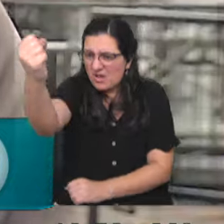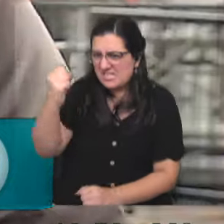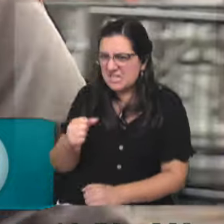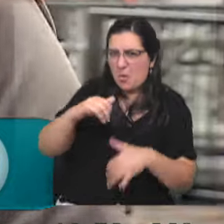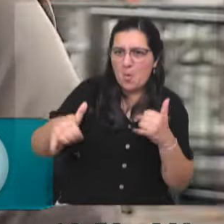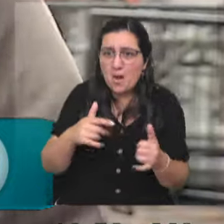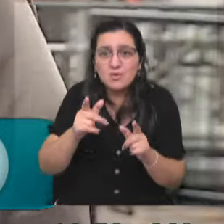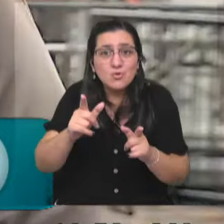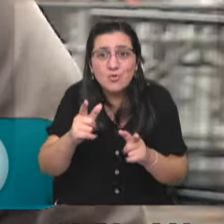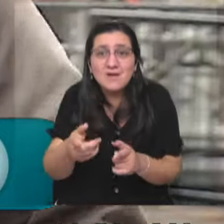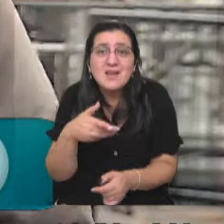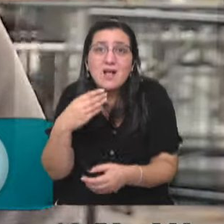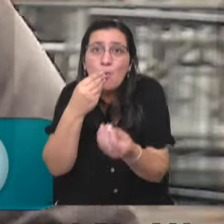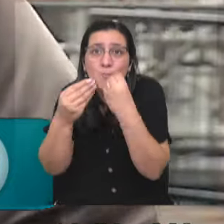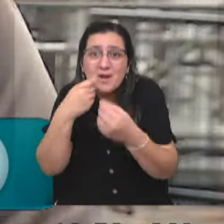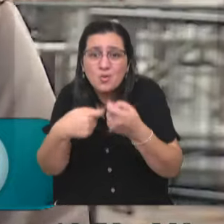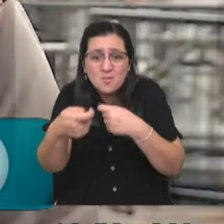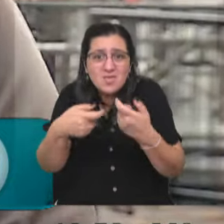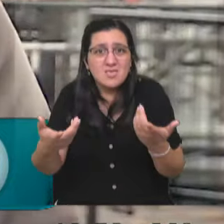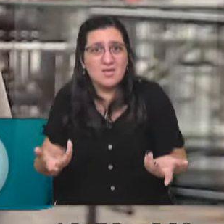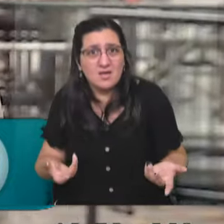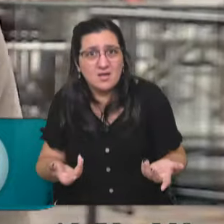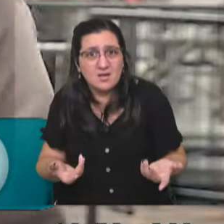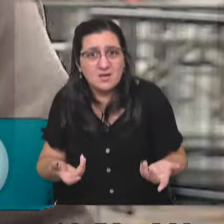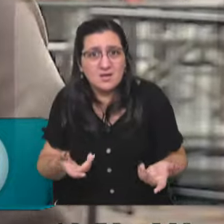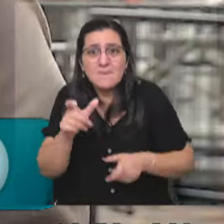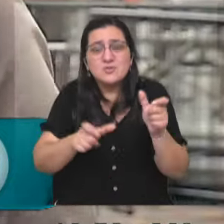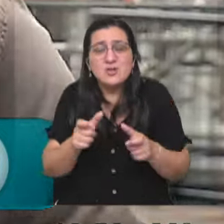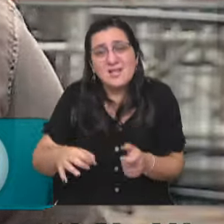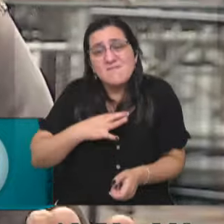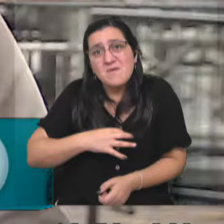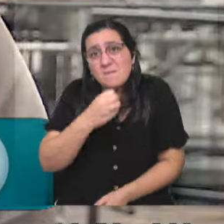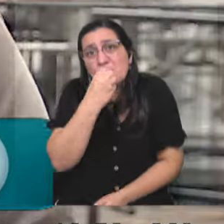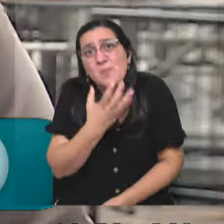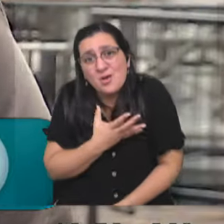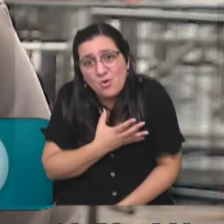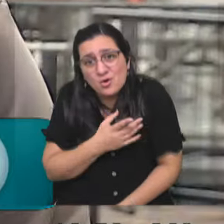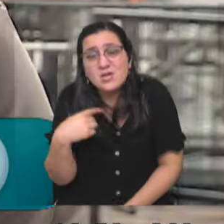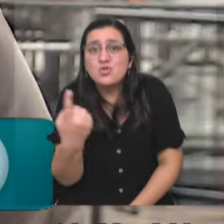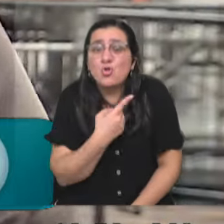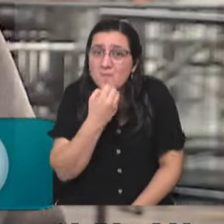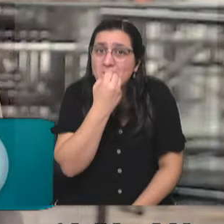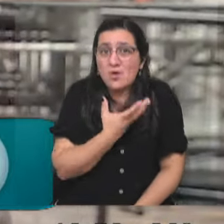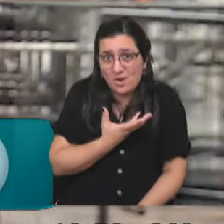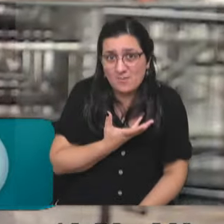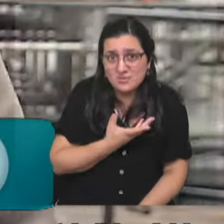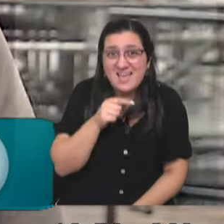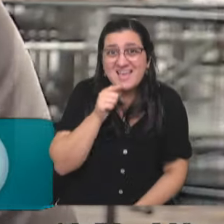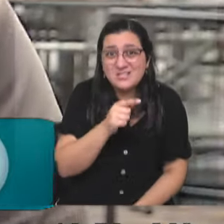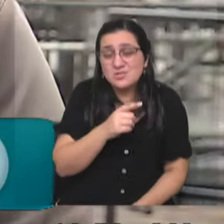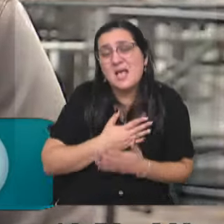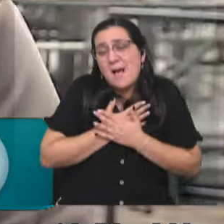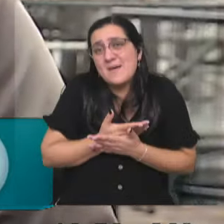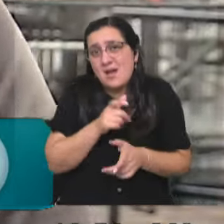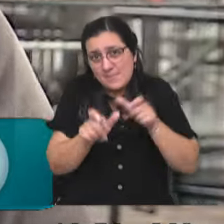ir a las Bahamas? No, va a ir al almacén, a la carnicería, a la feria. La gente vive un poquito mejor y todos los demás vivimos un poquito mejor. Eso es amar a